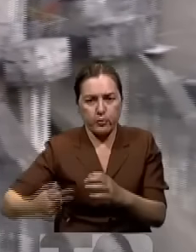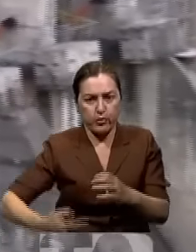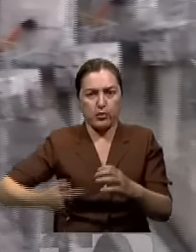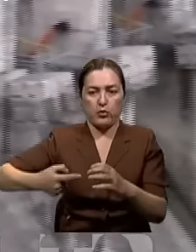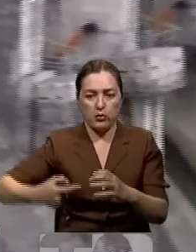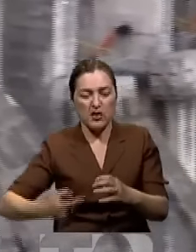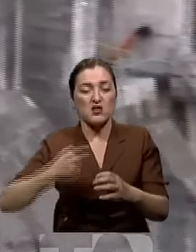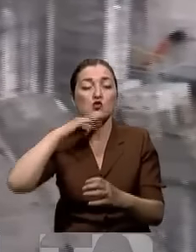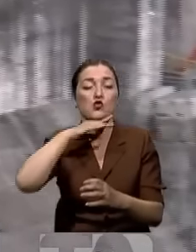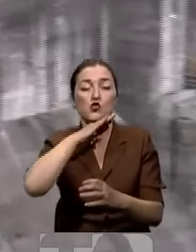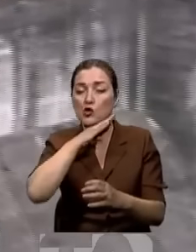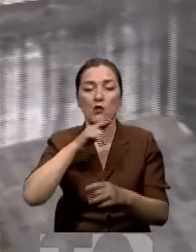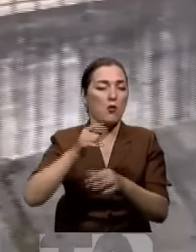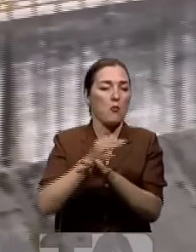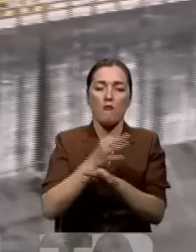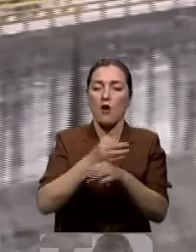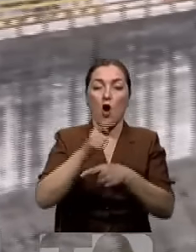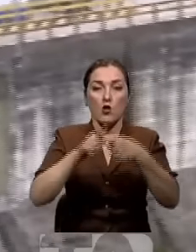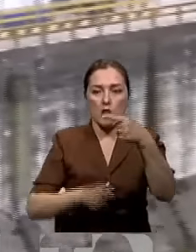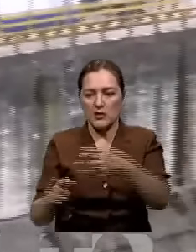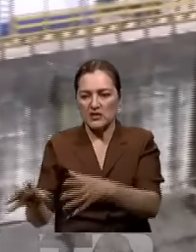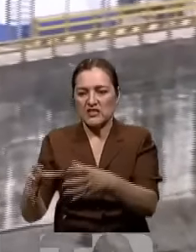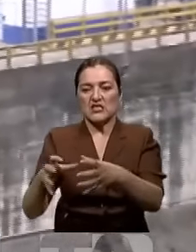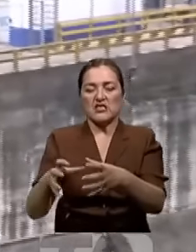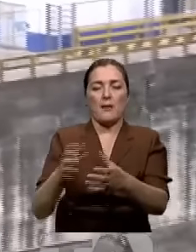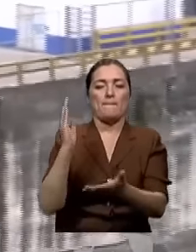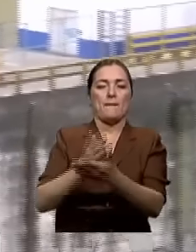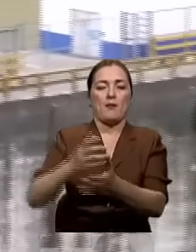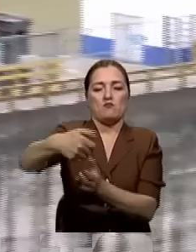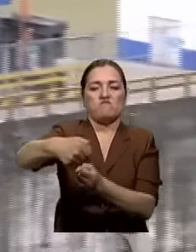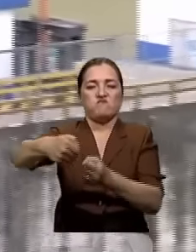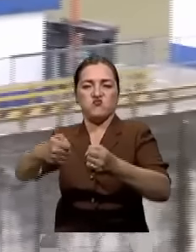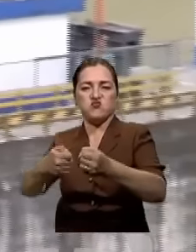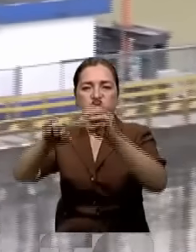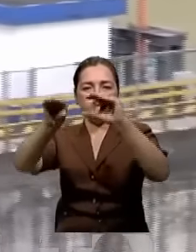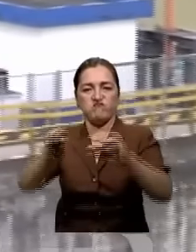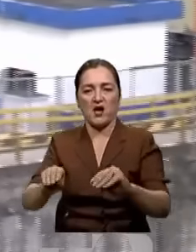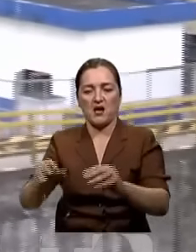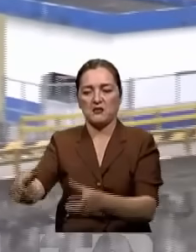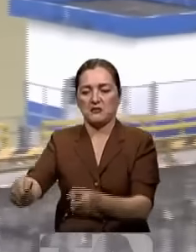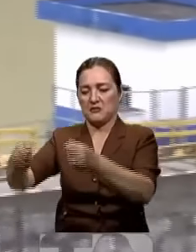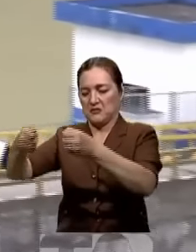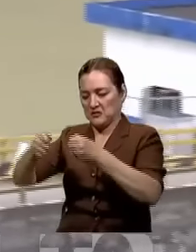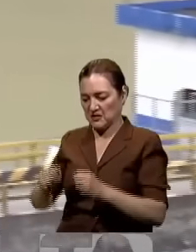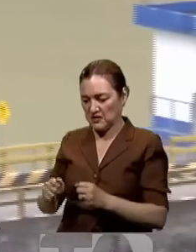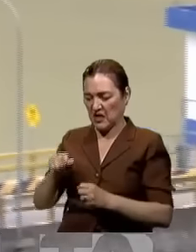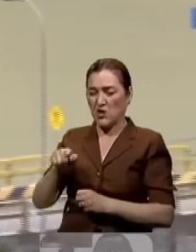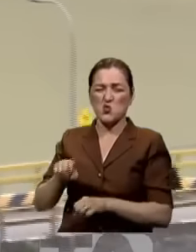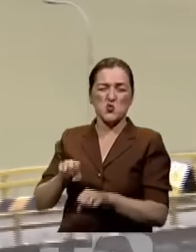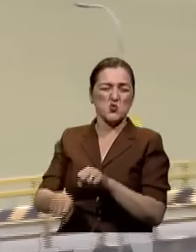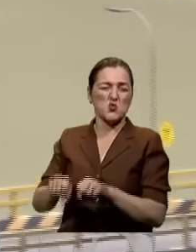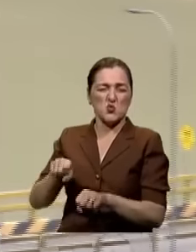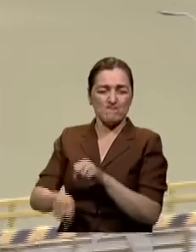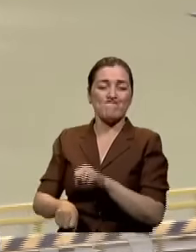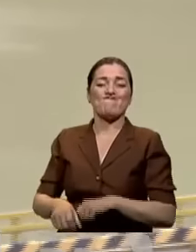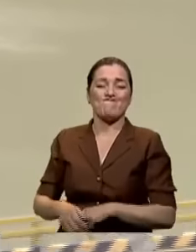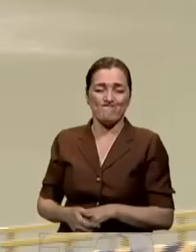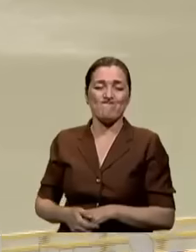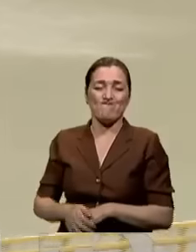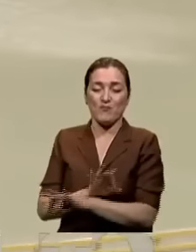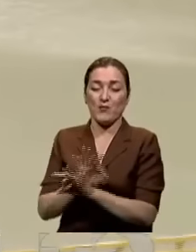manera emergente lo que había llegado hasta este punto y se encontraron con que una de ellas sufrió daños. Por ello nada